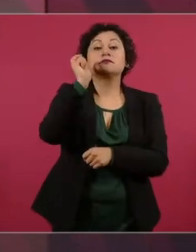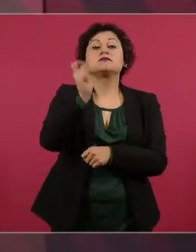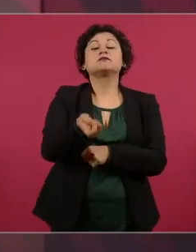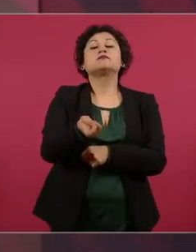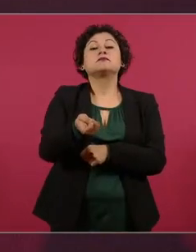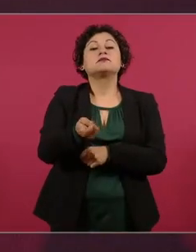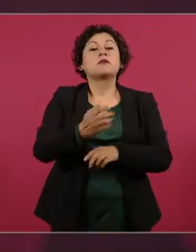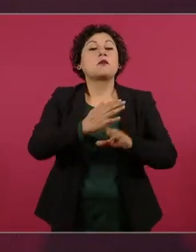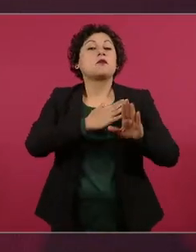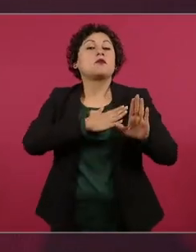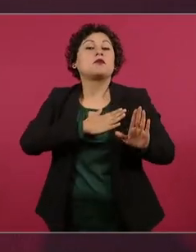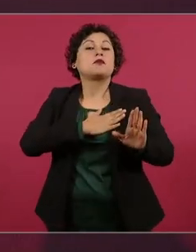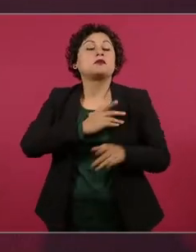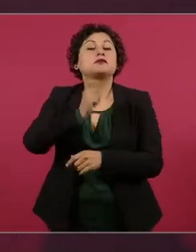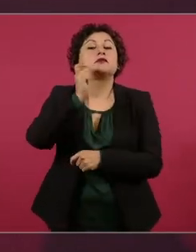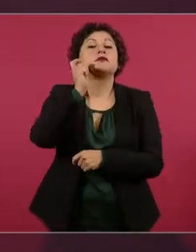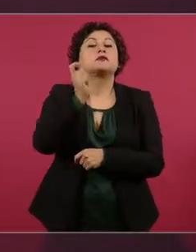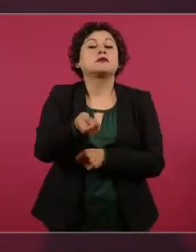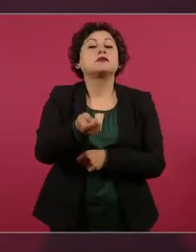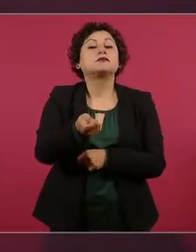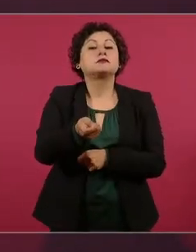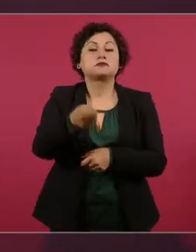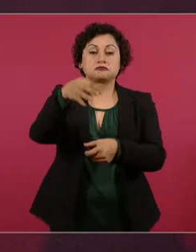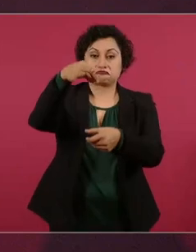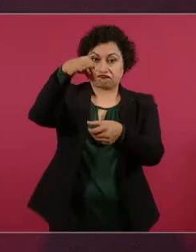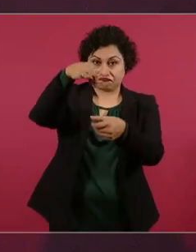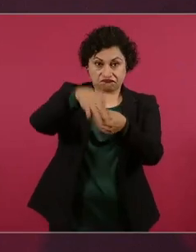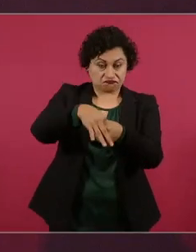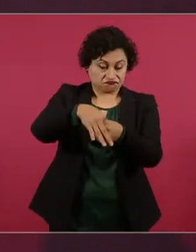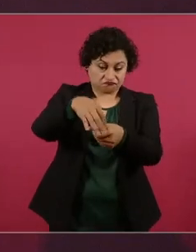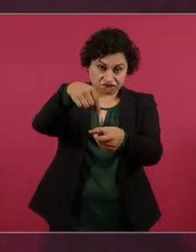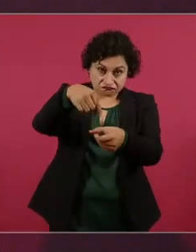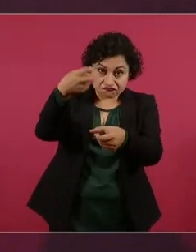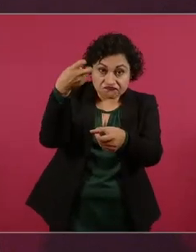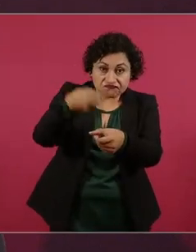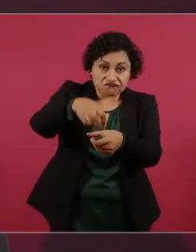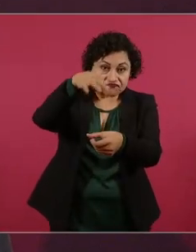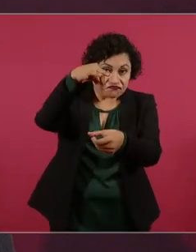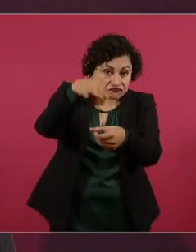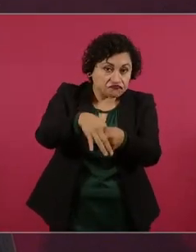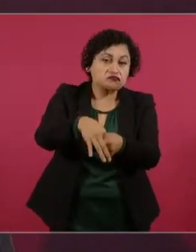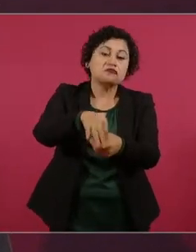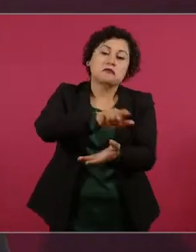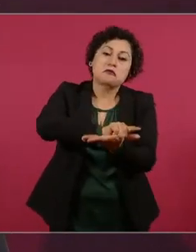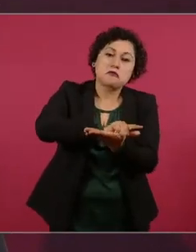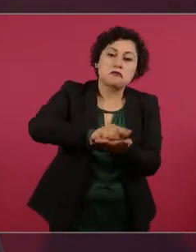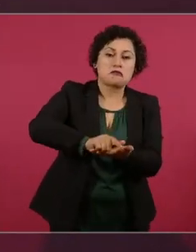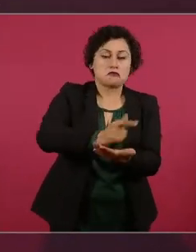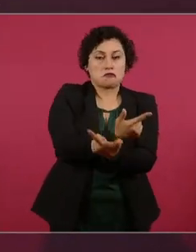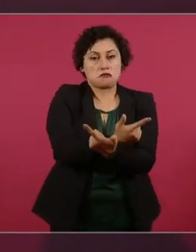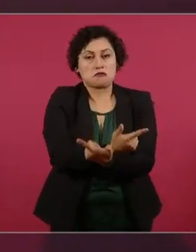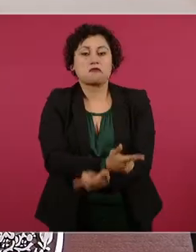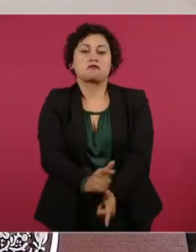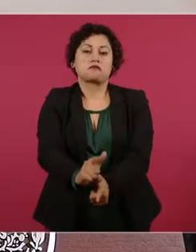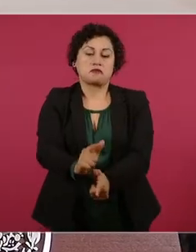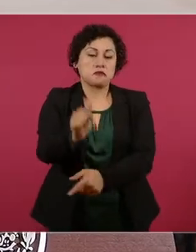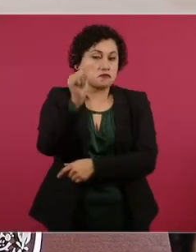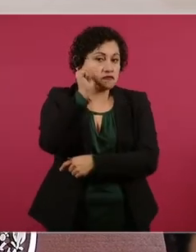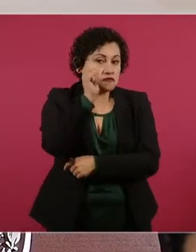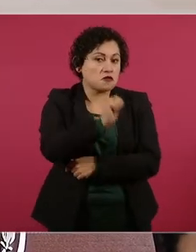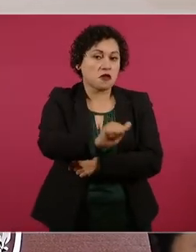van a haber elecciones siempre que estemos nosotros limpias y libres.